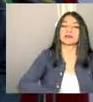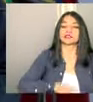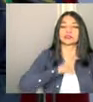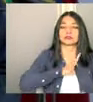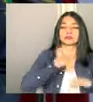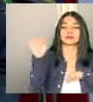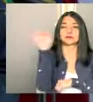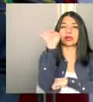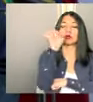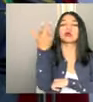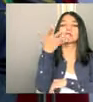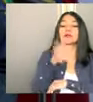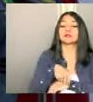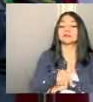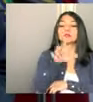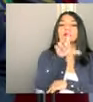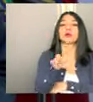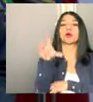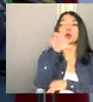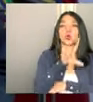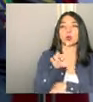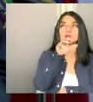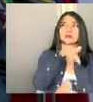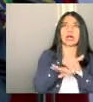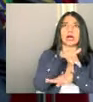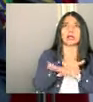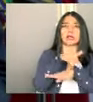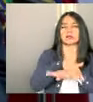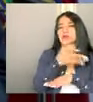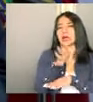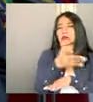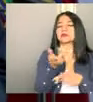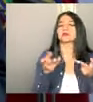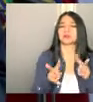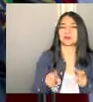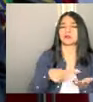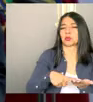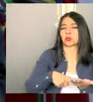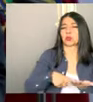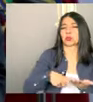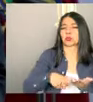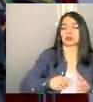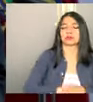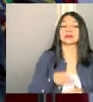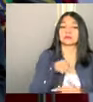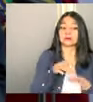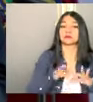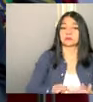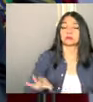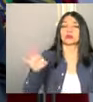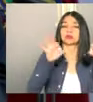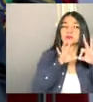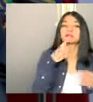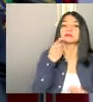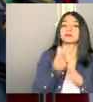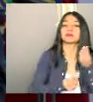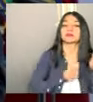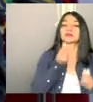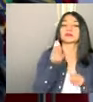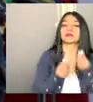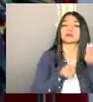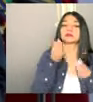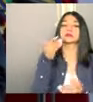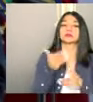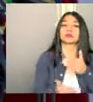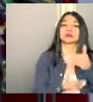lo cual seguramente el próximo lunes hacia la tarde-noche tendremos una reunión. Es fundamental en este momento saber qué hacemos con el